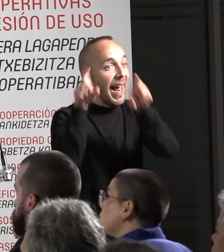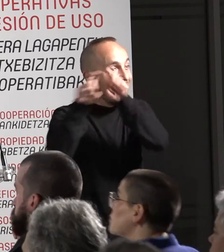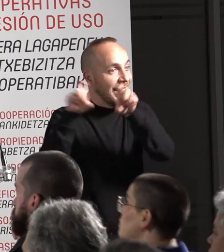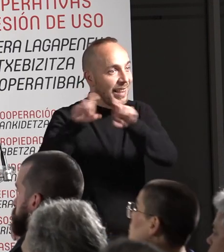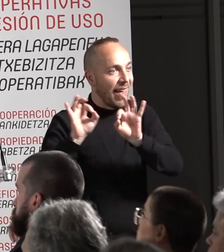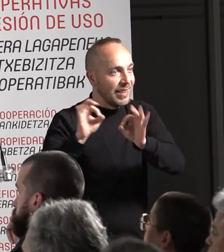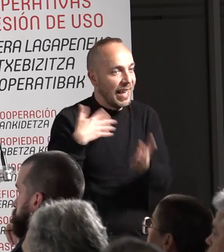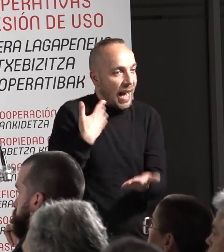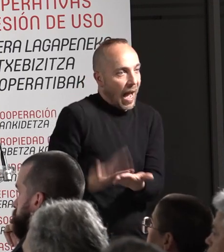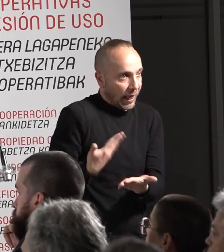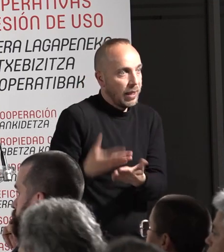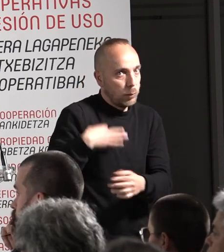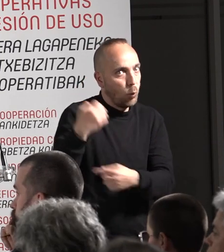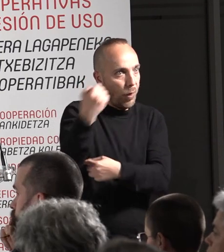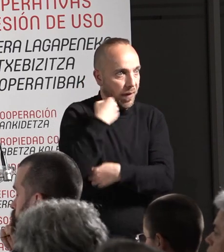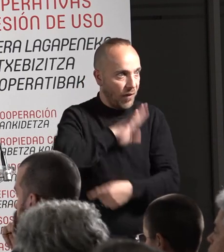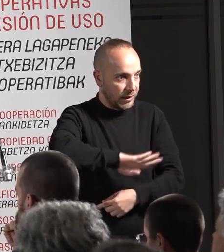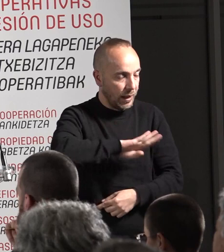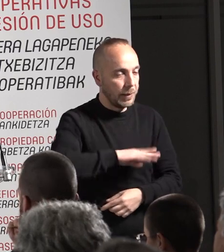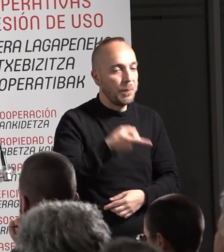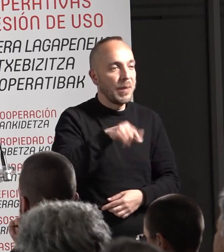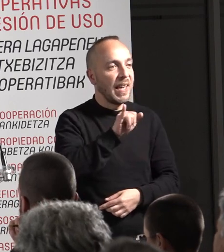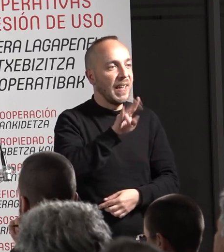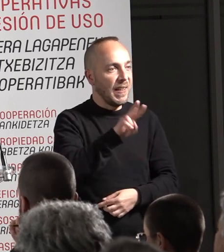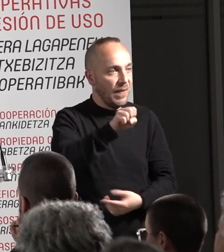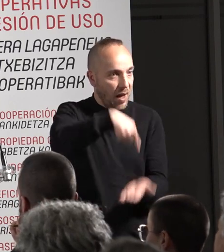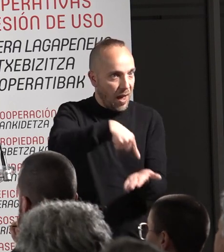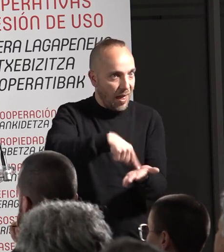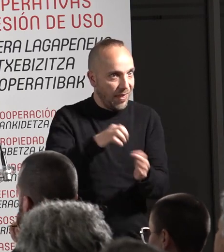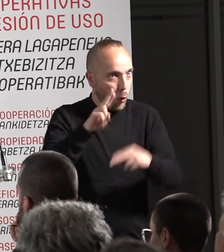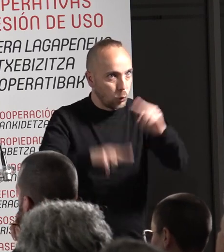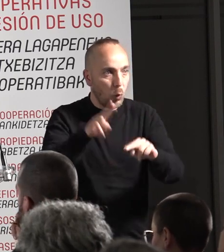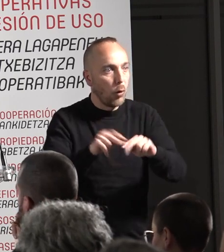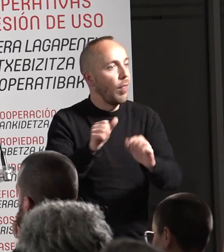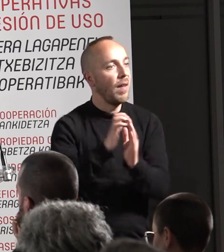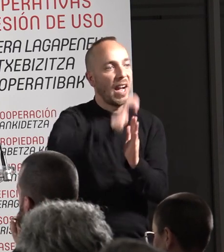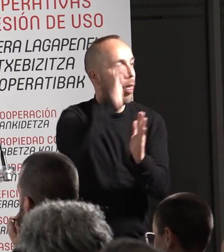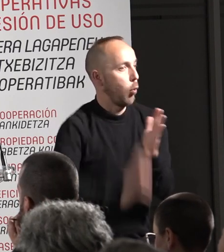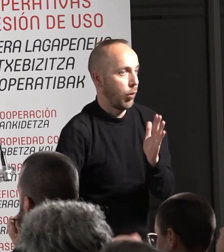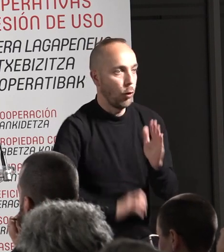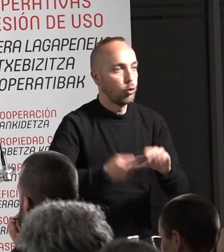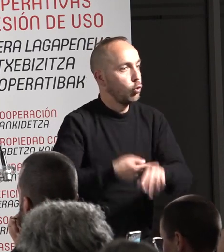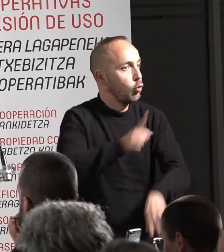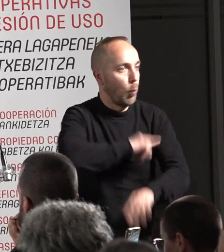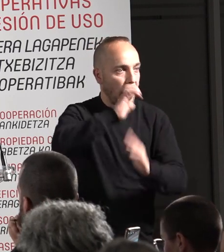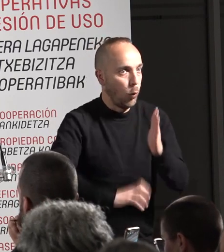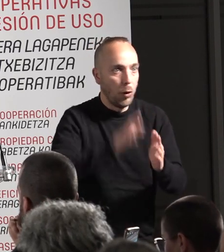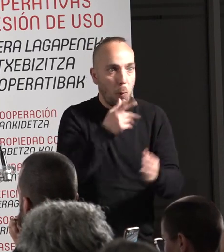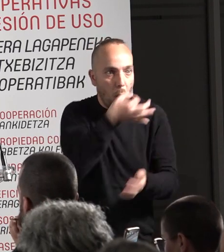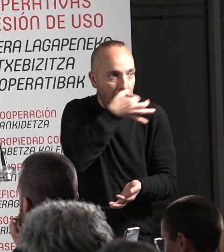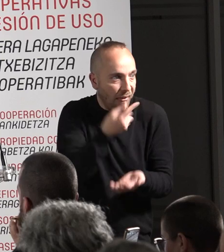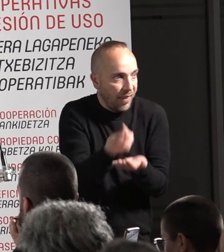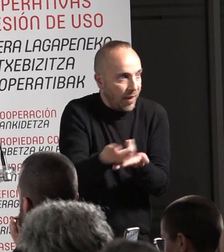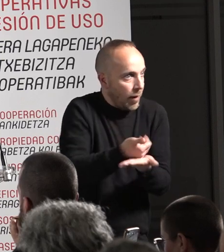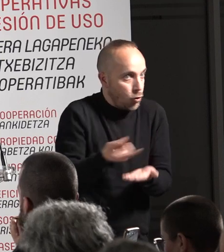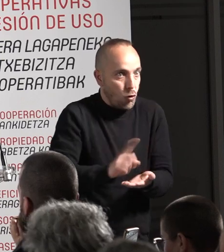aportar bastante. Luego, que el IVA de la construcción sea súper reducido porque no hay ánimo de lucro y simplemente estamos desarrollando un parque inmobiliario para la